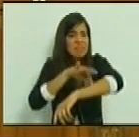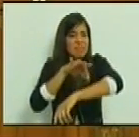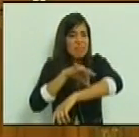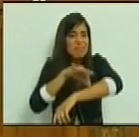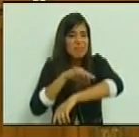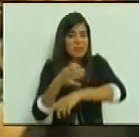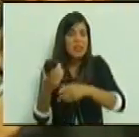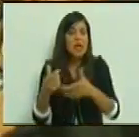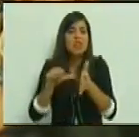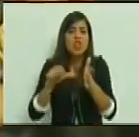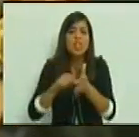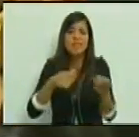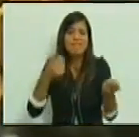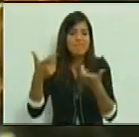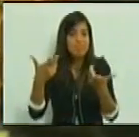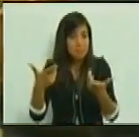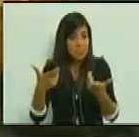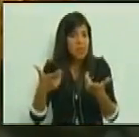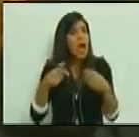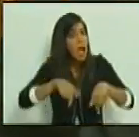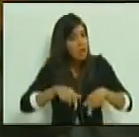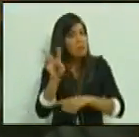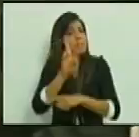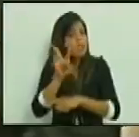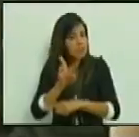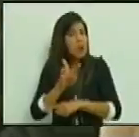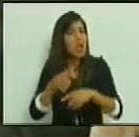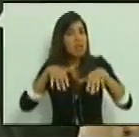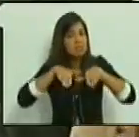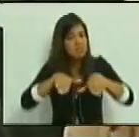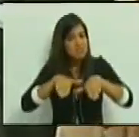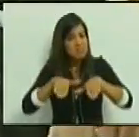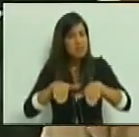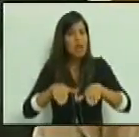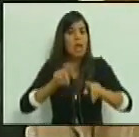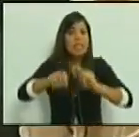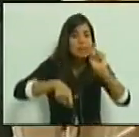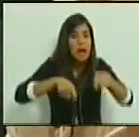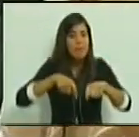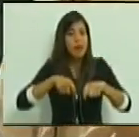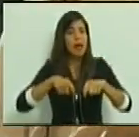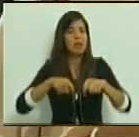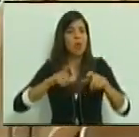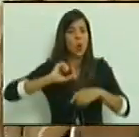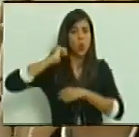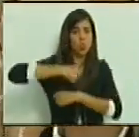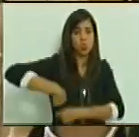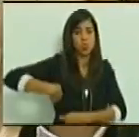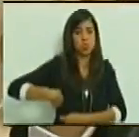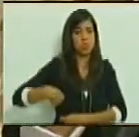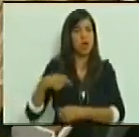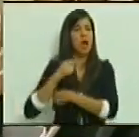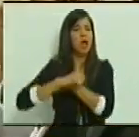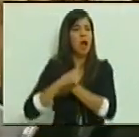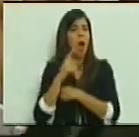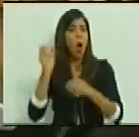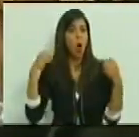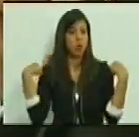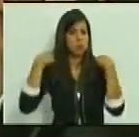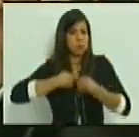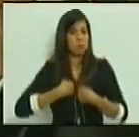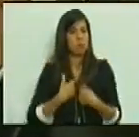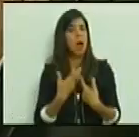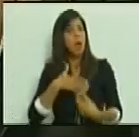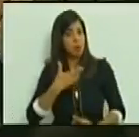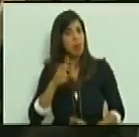¿Por qué no las procesamos para hacer los zapatos, las correas, las carteras, los morrales, lo que sea, para nosotros si no hay un circuito integrado en